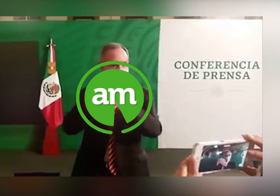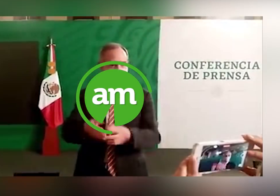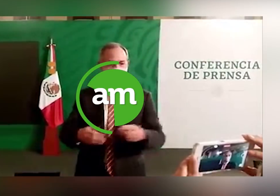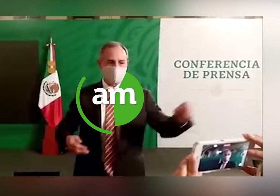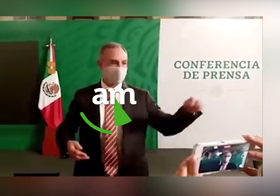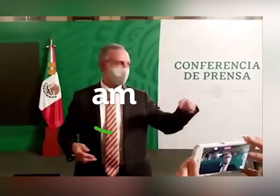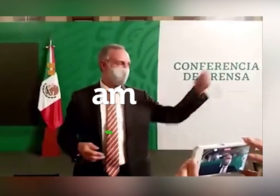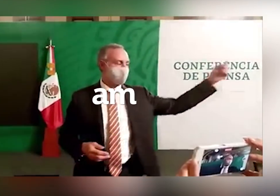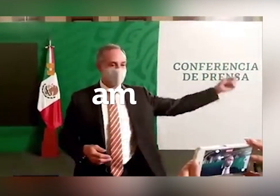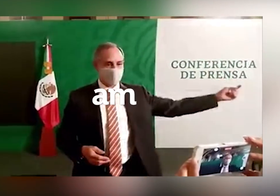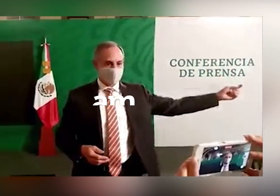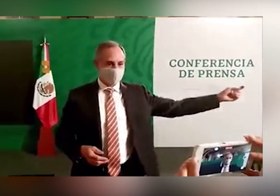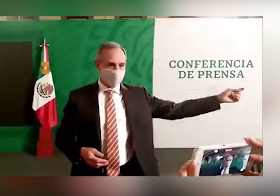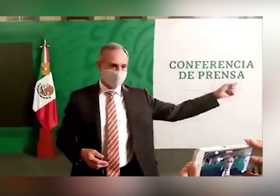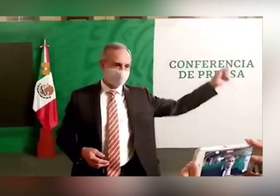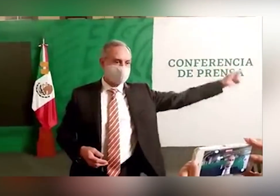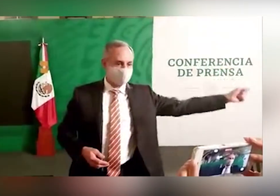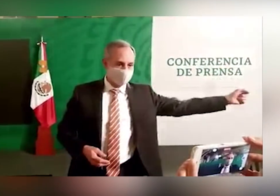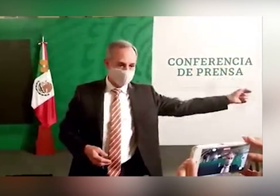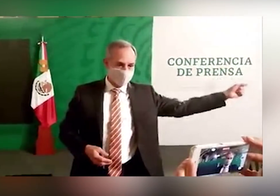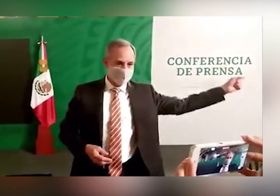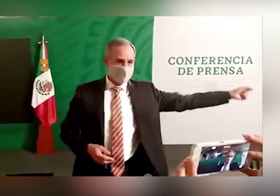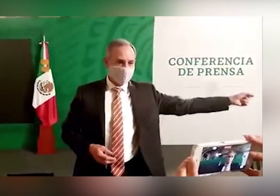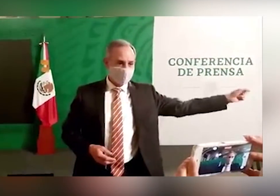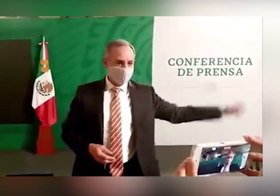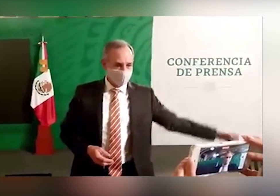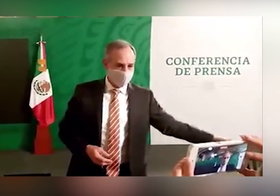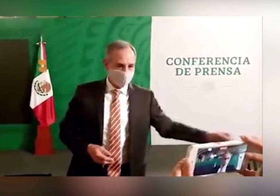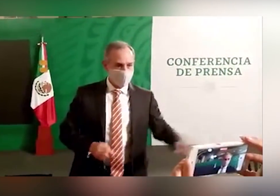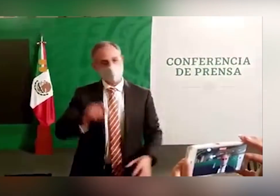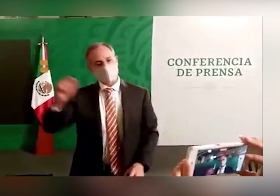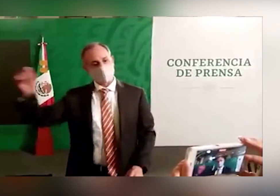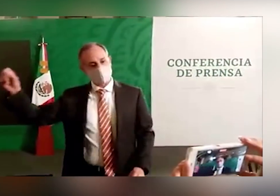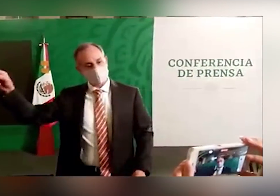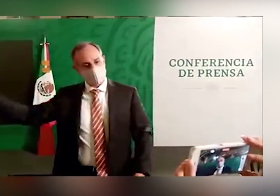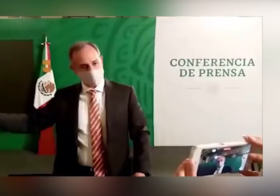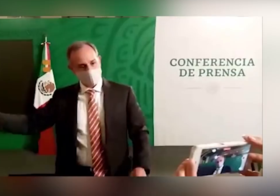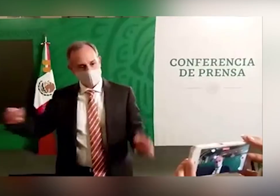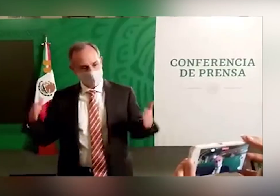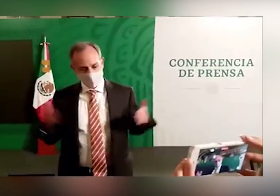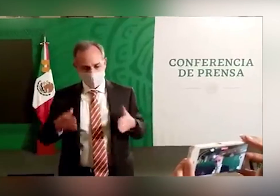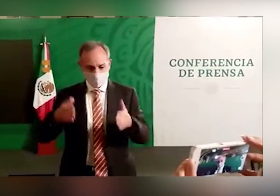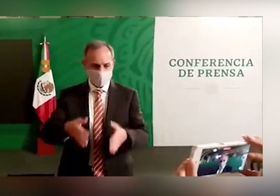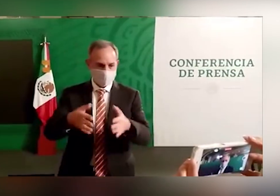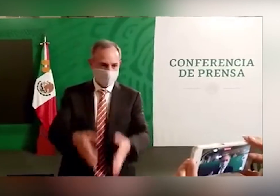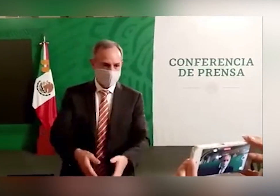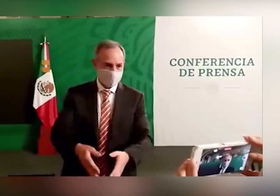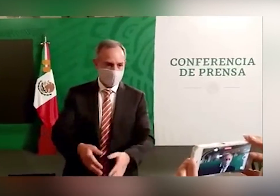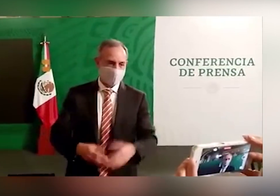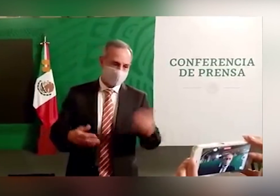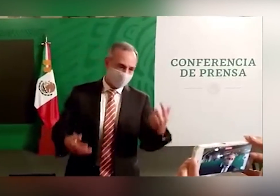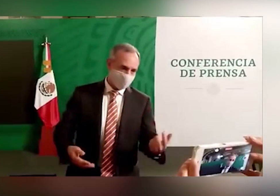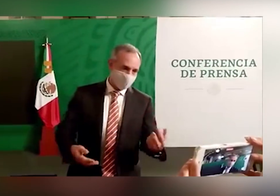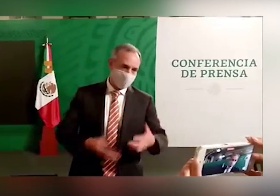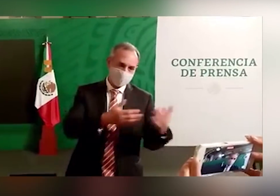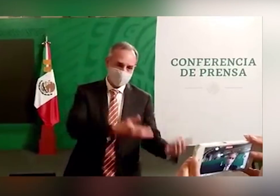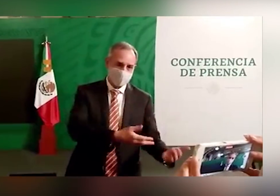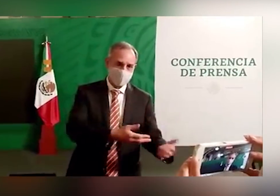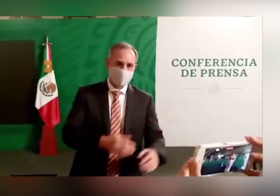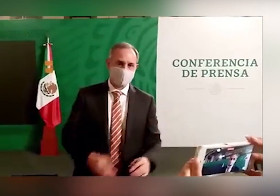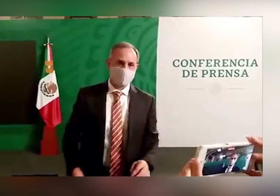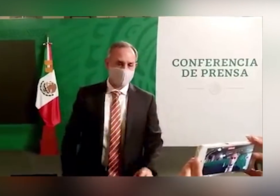como podría ir a casa de una señora aquí fui para allá llegué un día